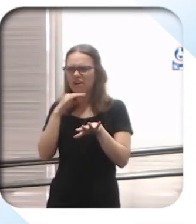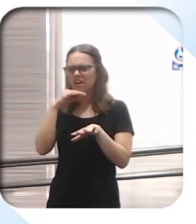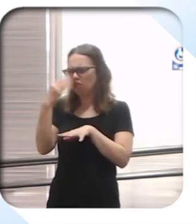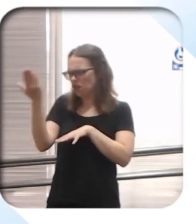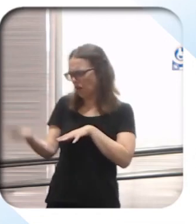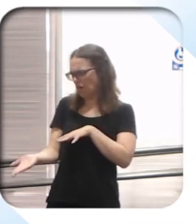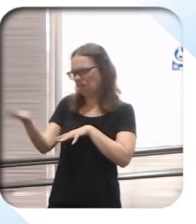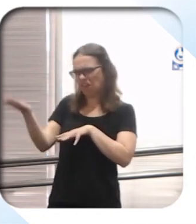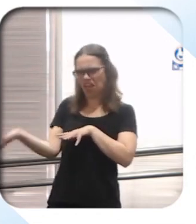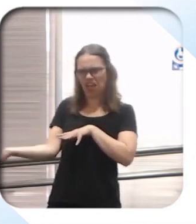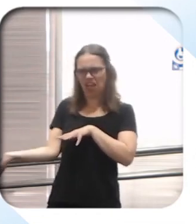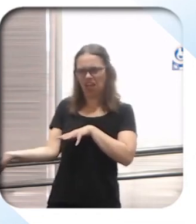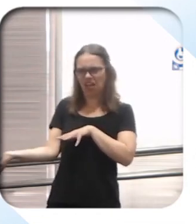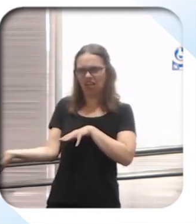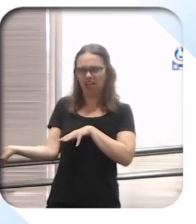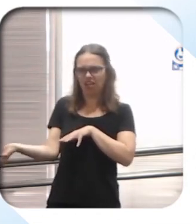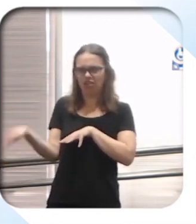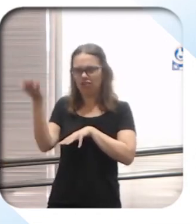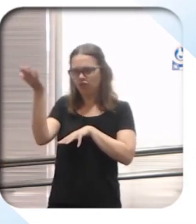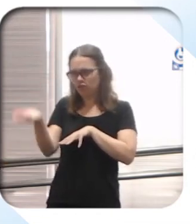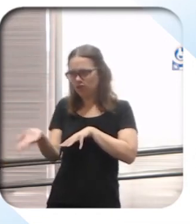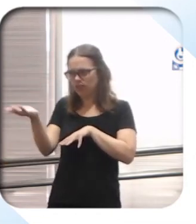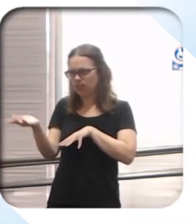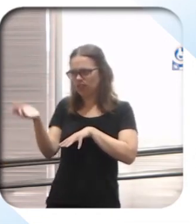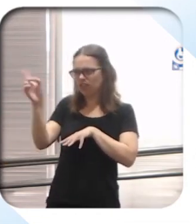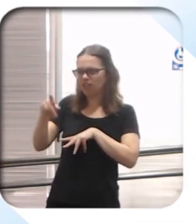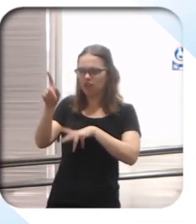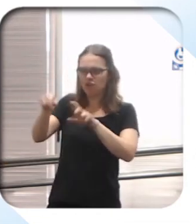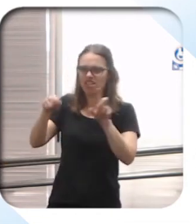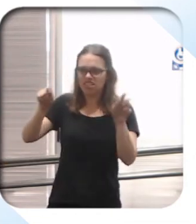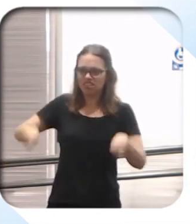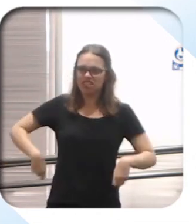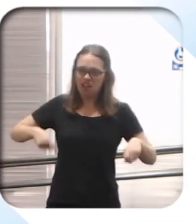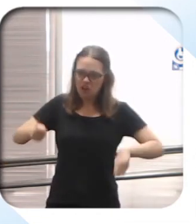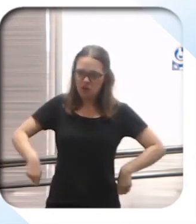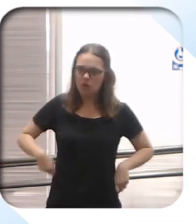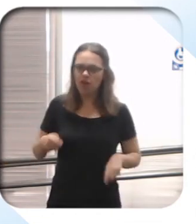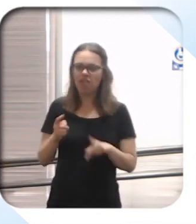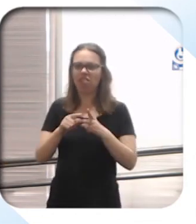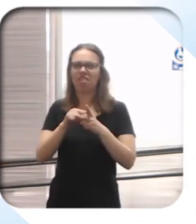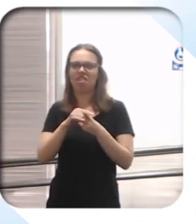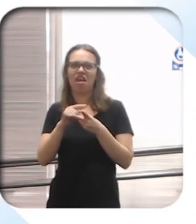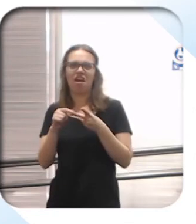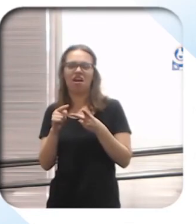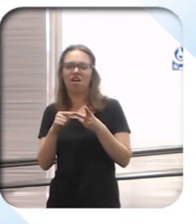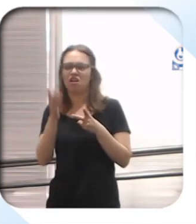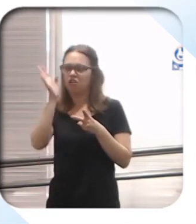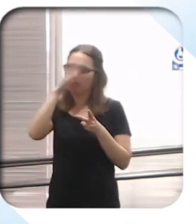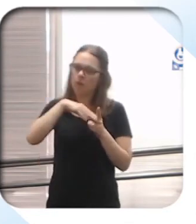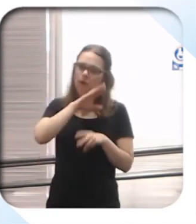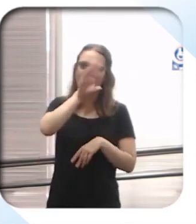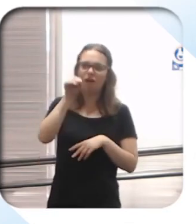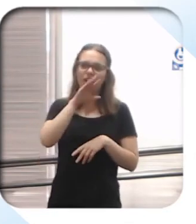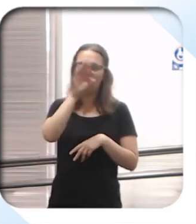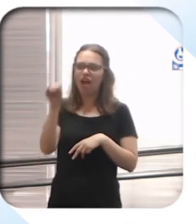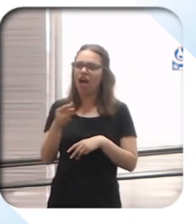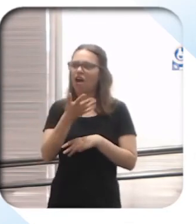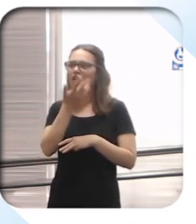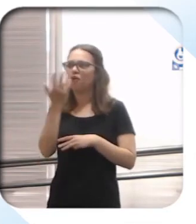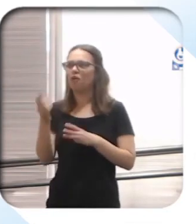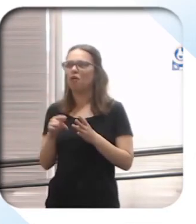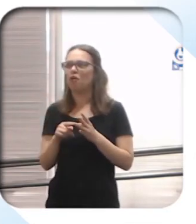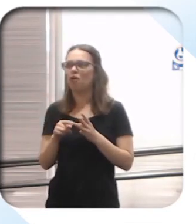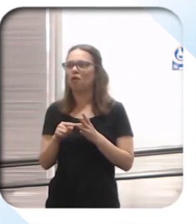que, no ve que el paciente viene en una silla de ruedas? ¿No ve que el paciente no puede hablar? ¿No ve?